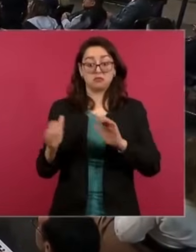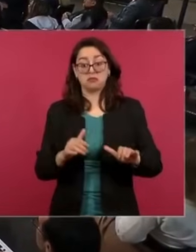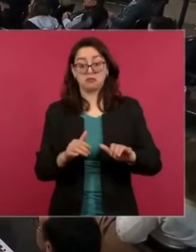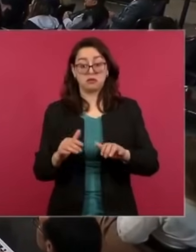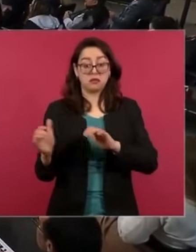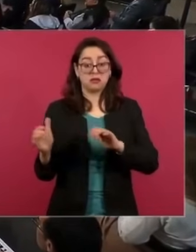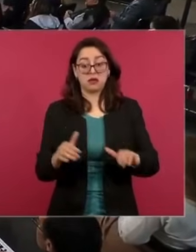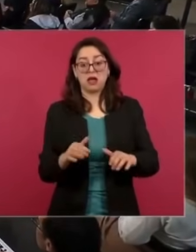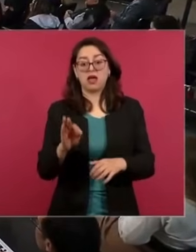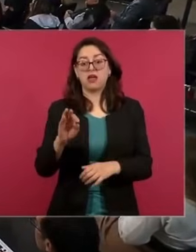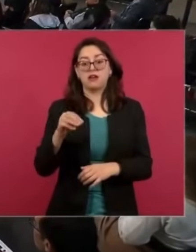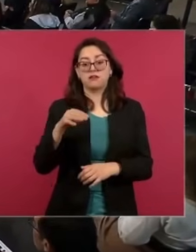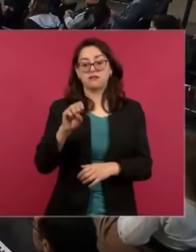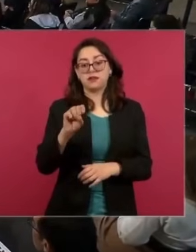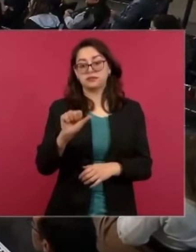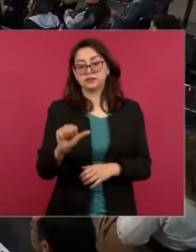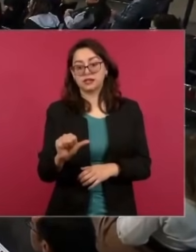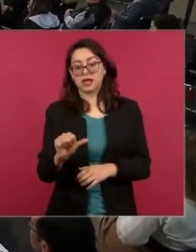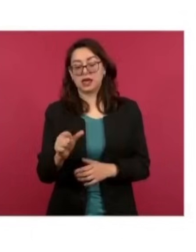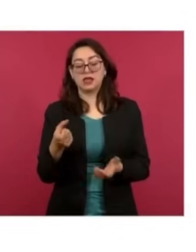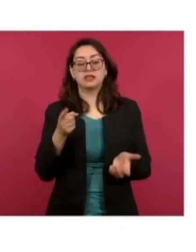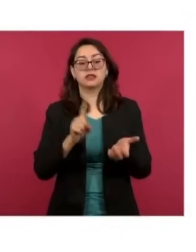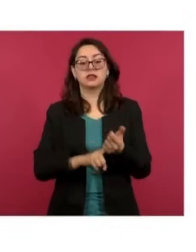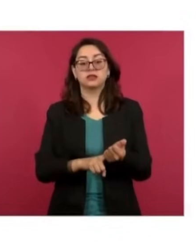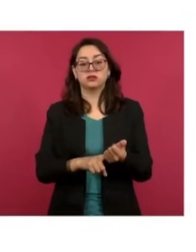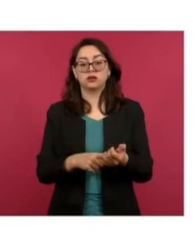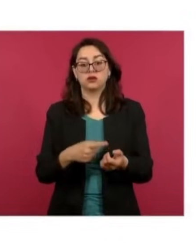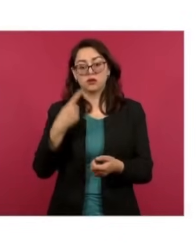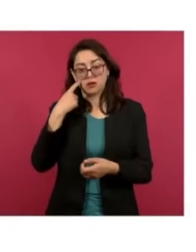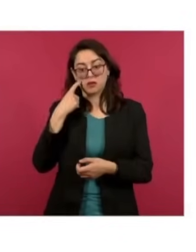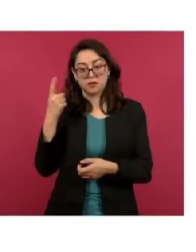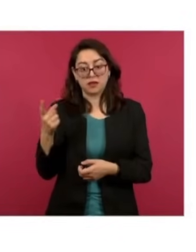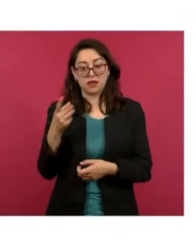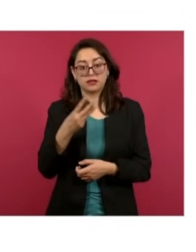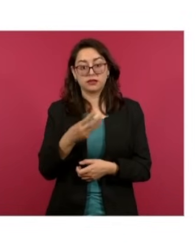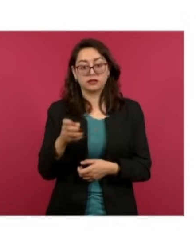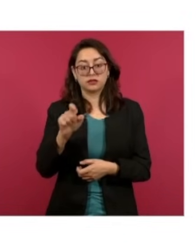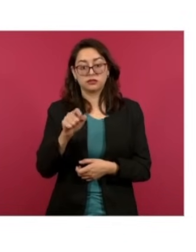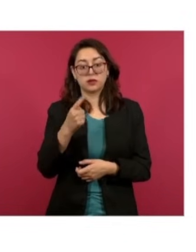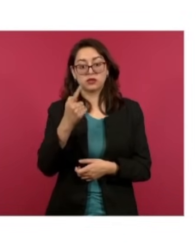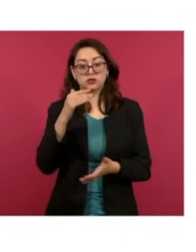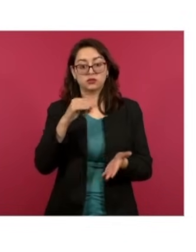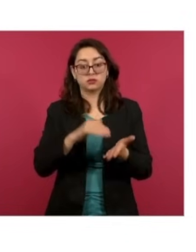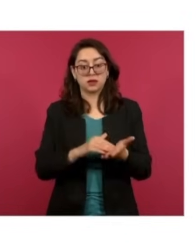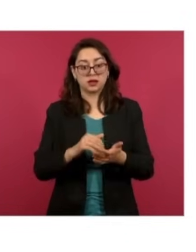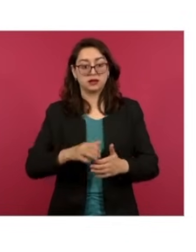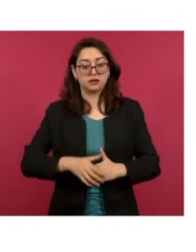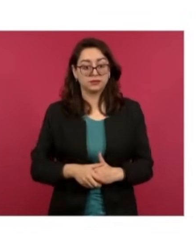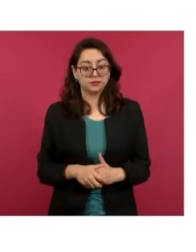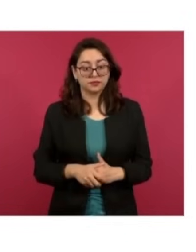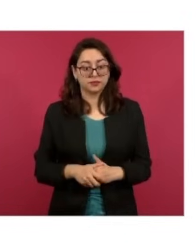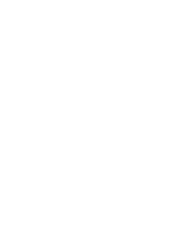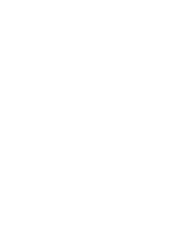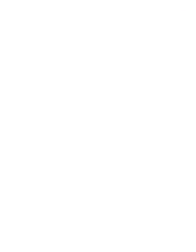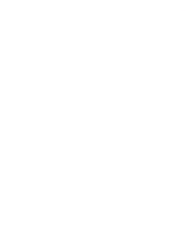321 mil empleos. Nada más, Motangil, 50 mil.